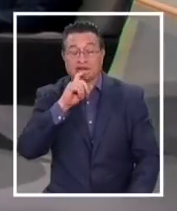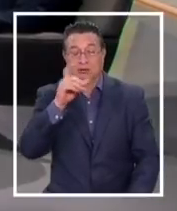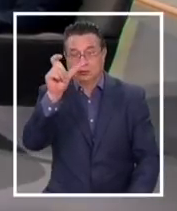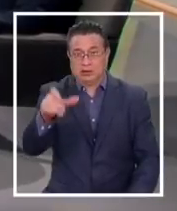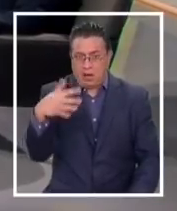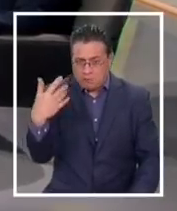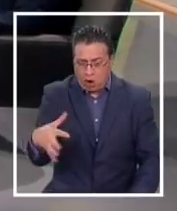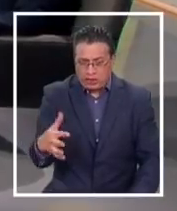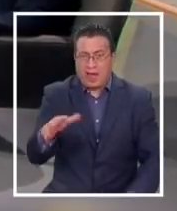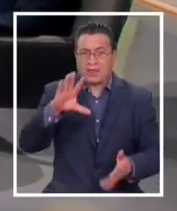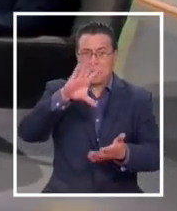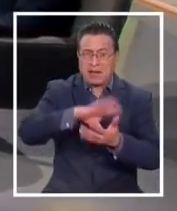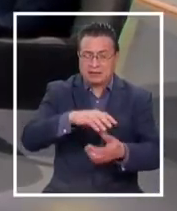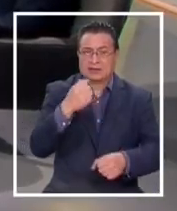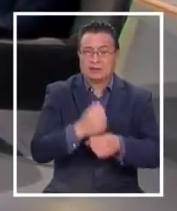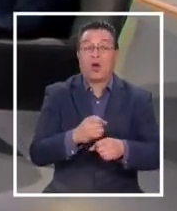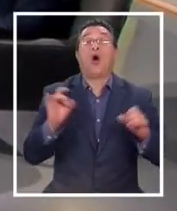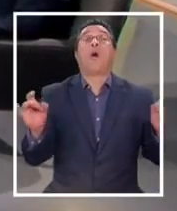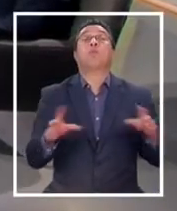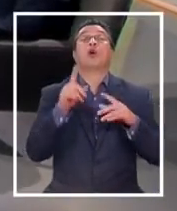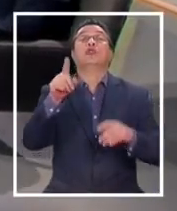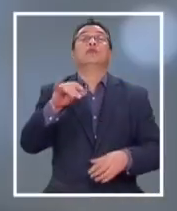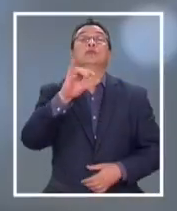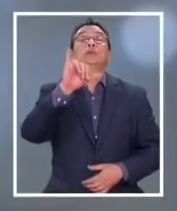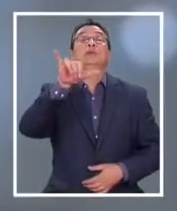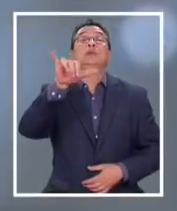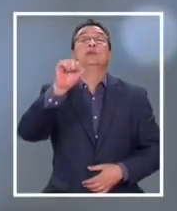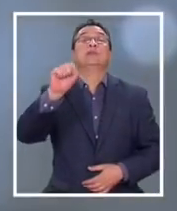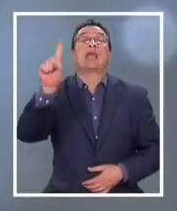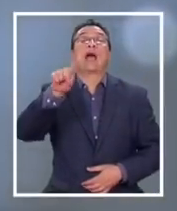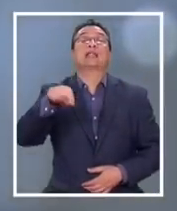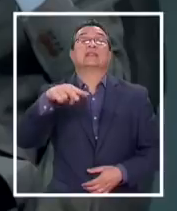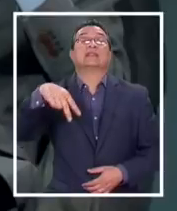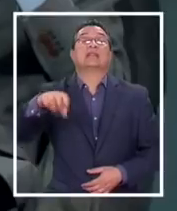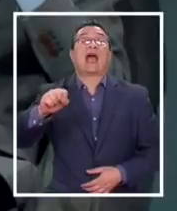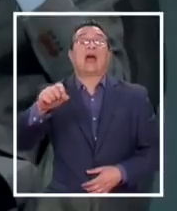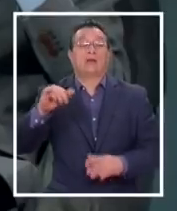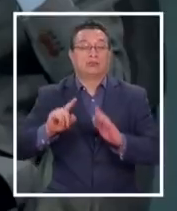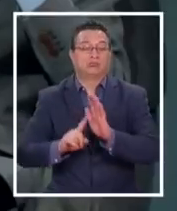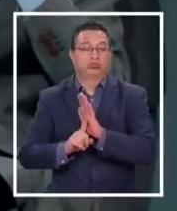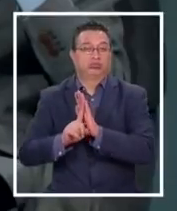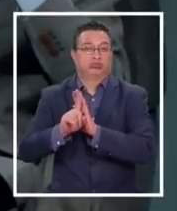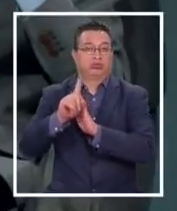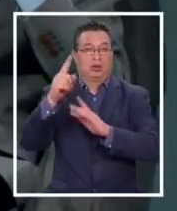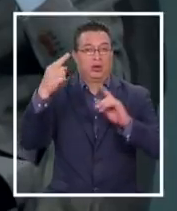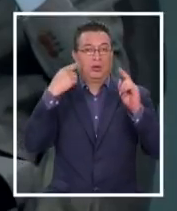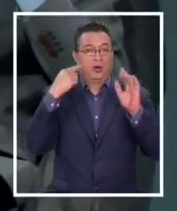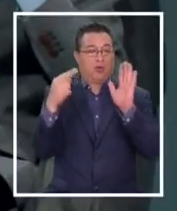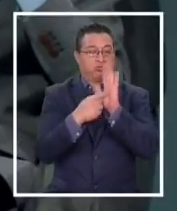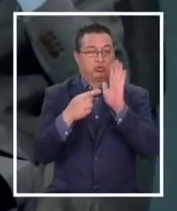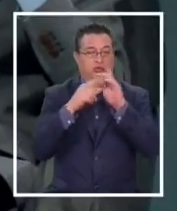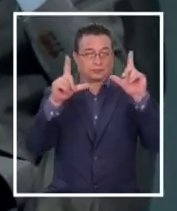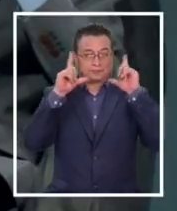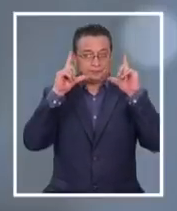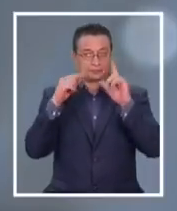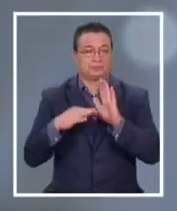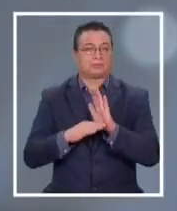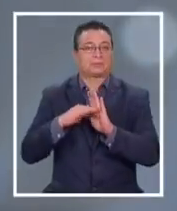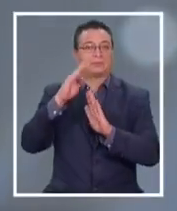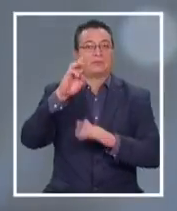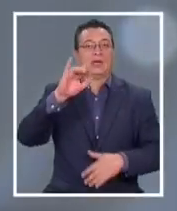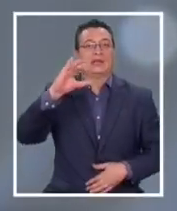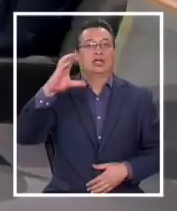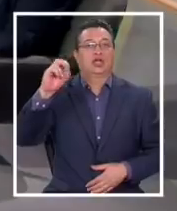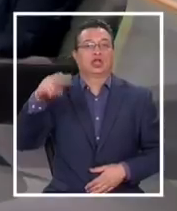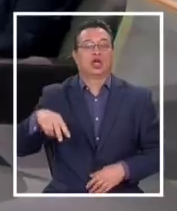para el país. Ya, pero ¿qué pasa si Yasna Proboste empieza, como ha empezado a agarrar, a aparecer en las encuestas, más allá de que Jimena Rincón